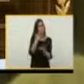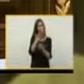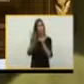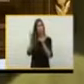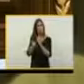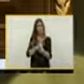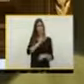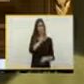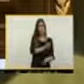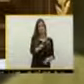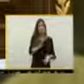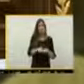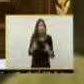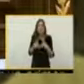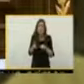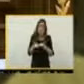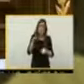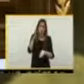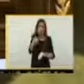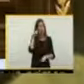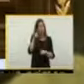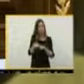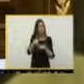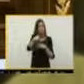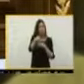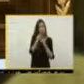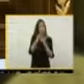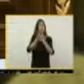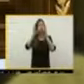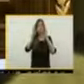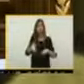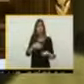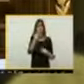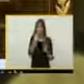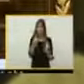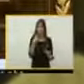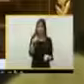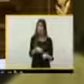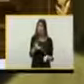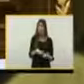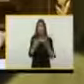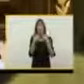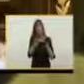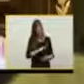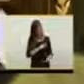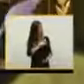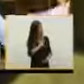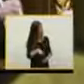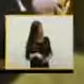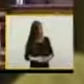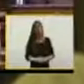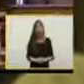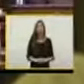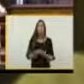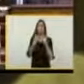unha nestas semanas, se a votación de hoxe é a previsível, dase como posible unha